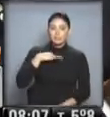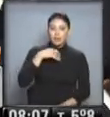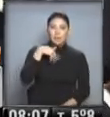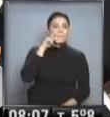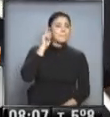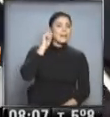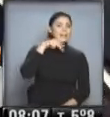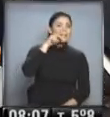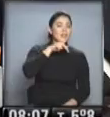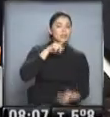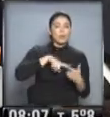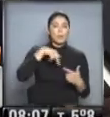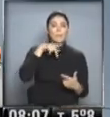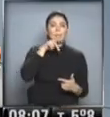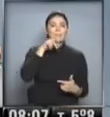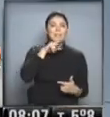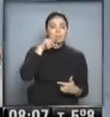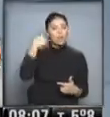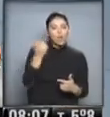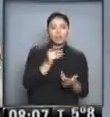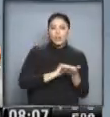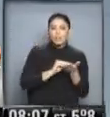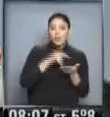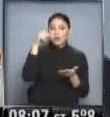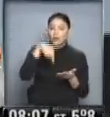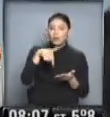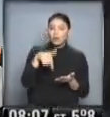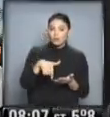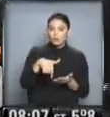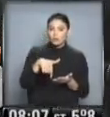Mañeto, Mitre y otros abogados que hoy en día